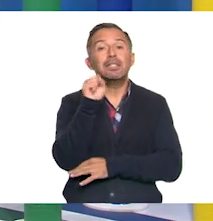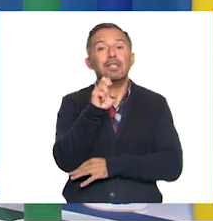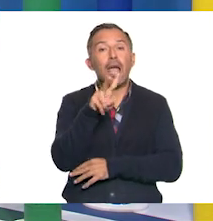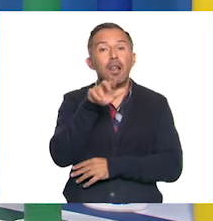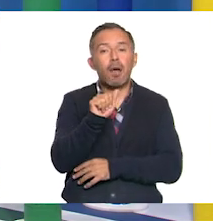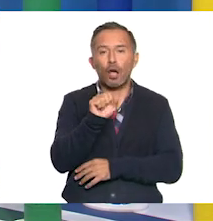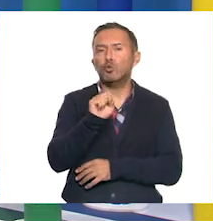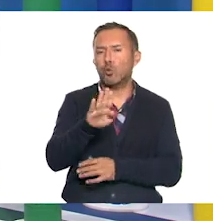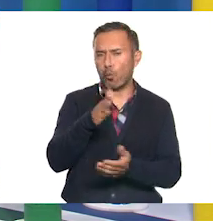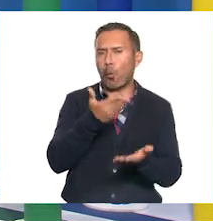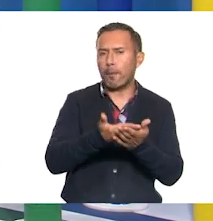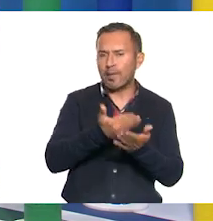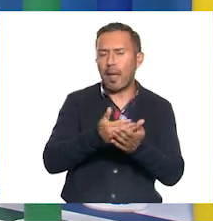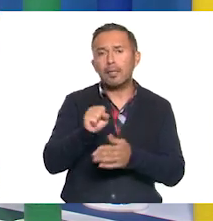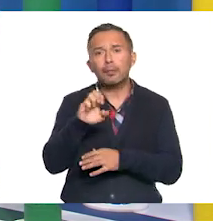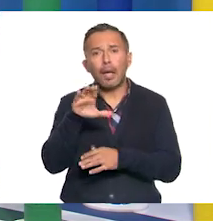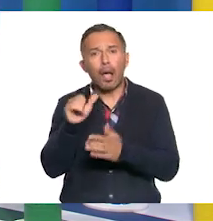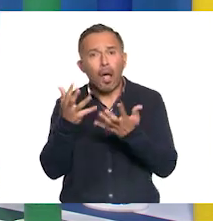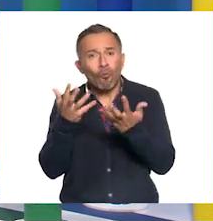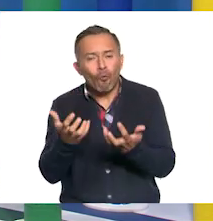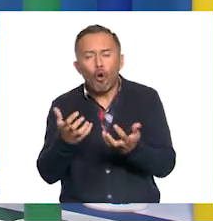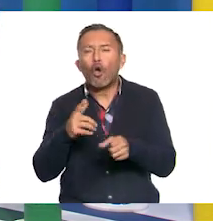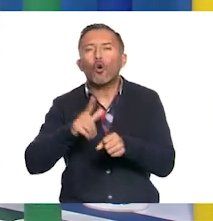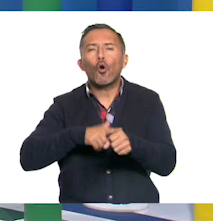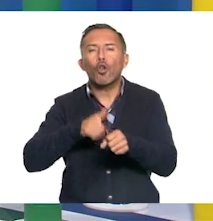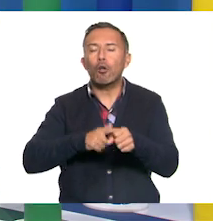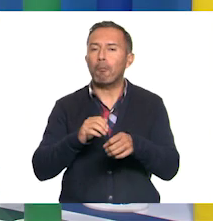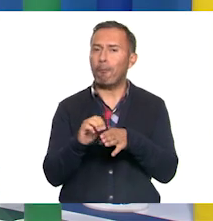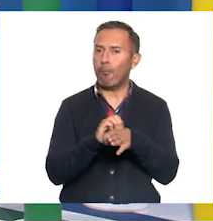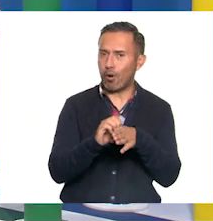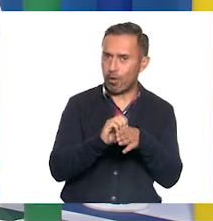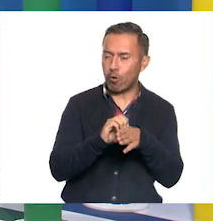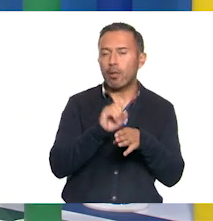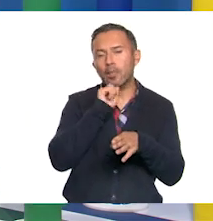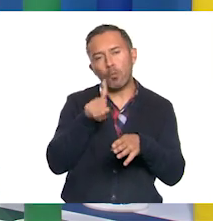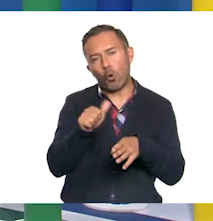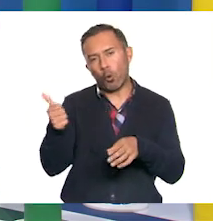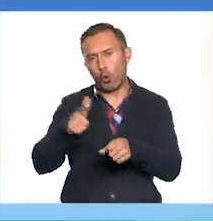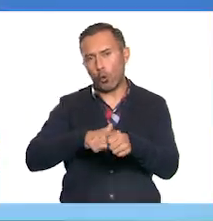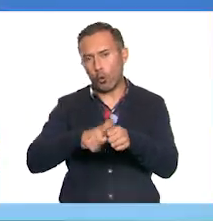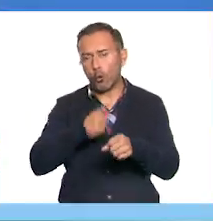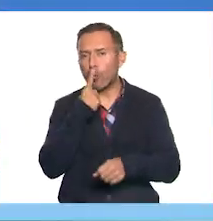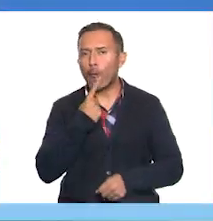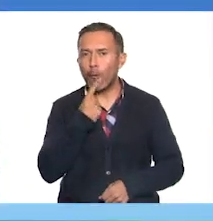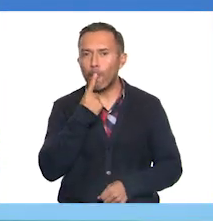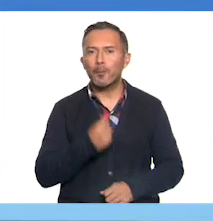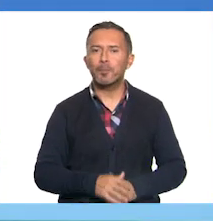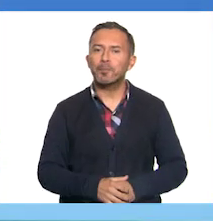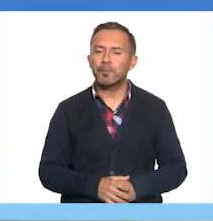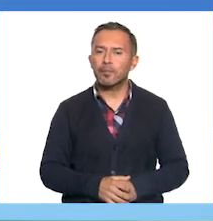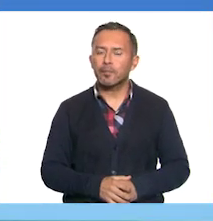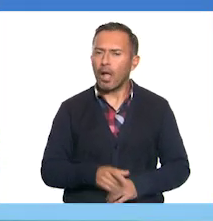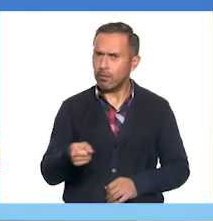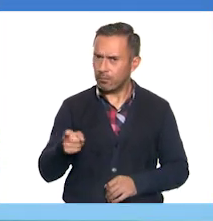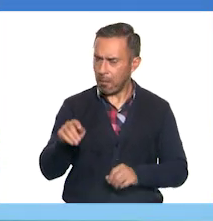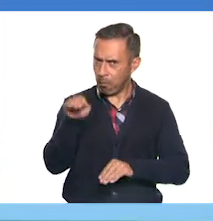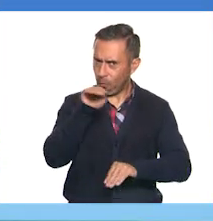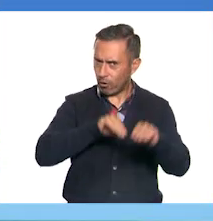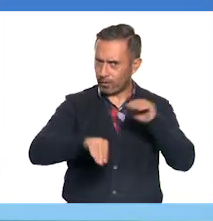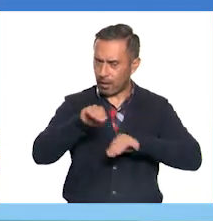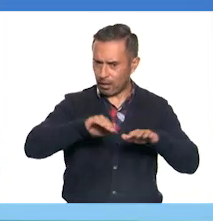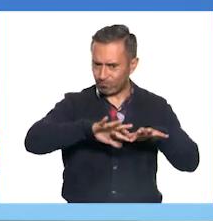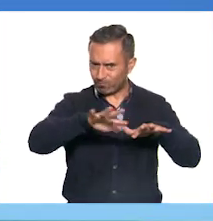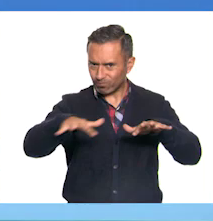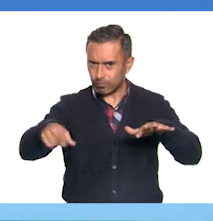son representadas en color morado y en color rojo. En el caso de las zonas montañosas, donde